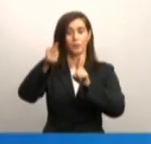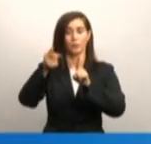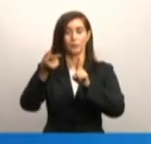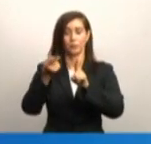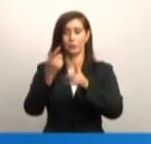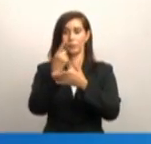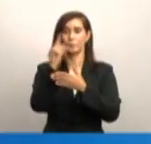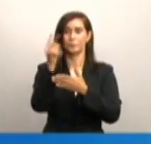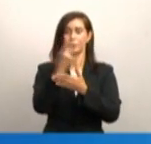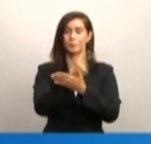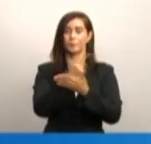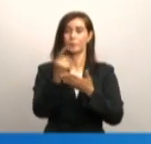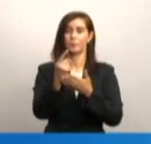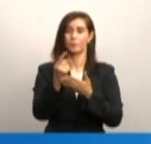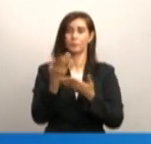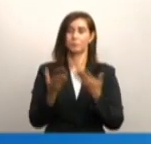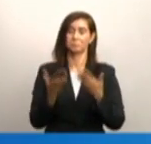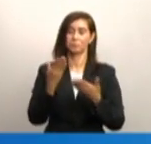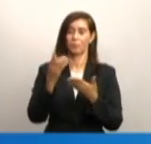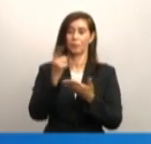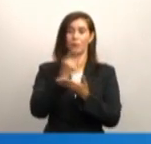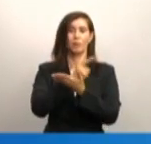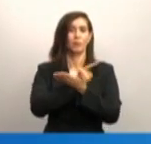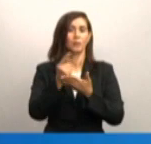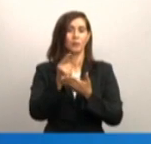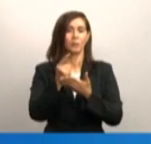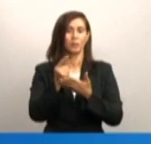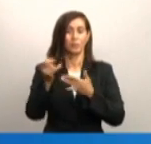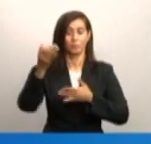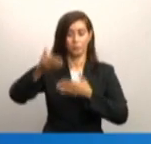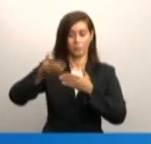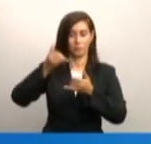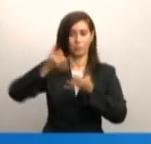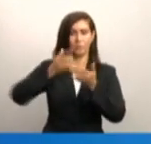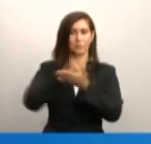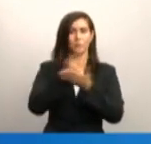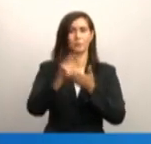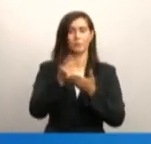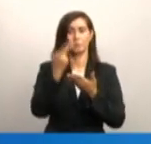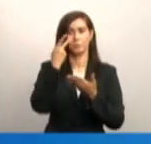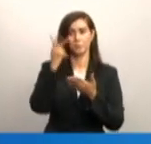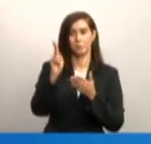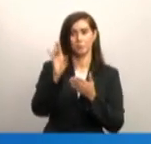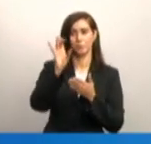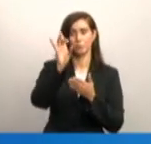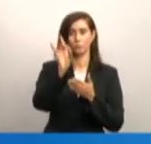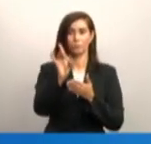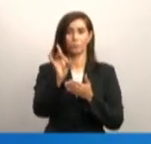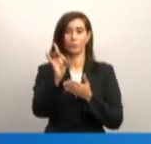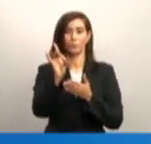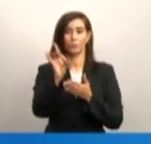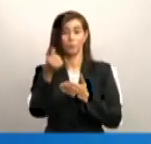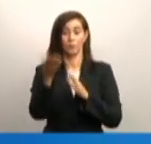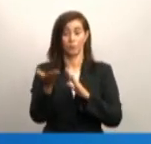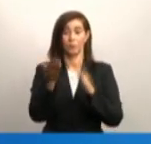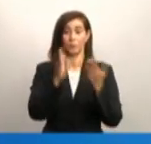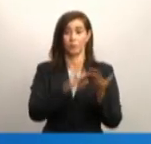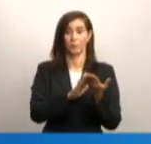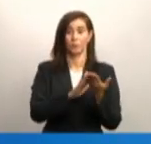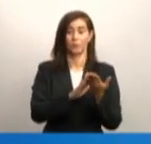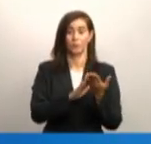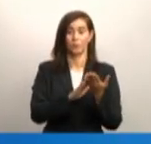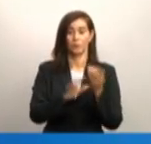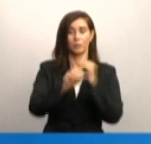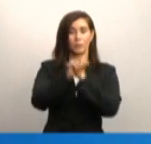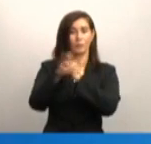primeras semanas o los últimos, las últimas semanas estuvimos viendo un promedio de 8 a 10 fallecimientos registrados por